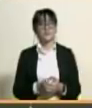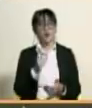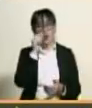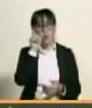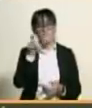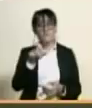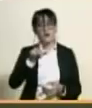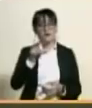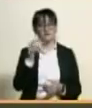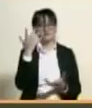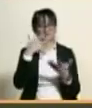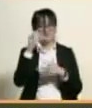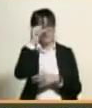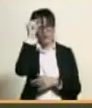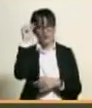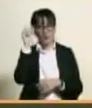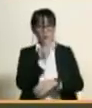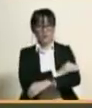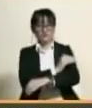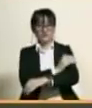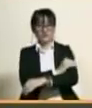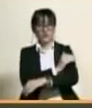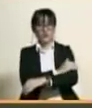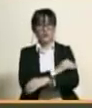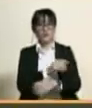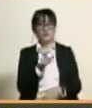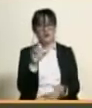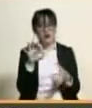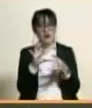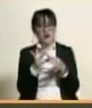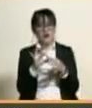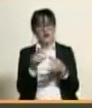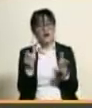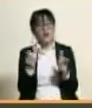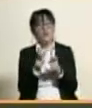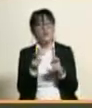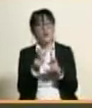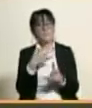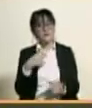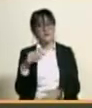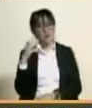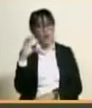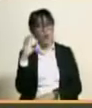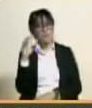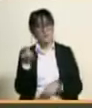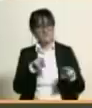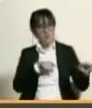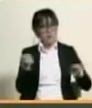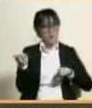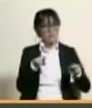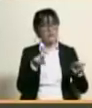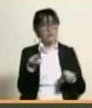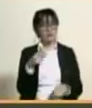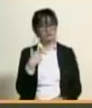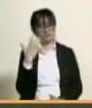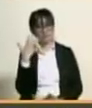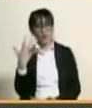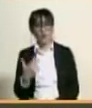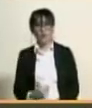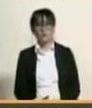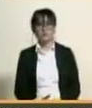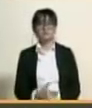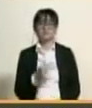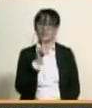señor Julio Borges, reunido con el presidente Santos, dirigiendo estas operaciones. Y así